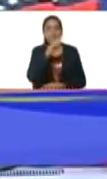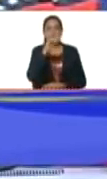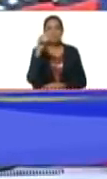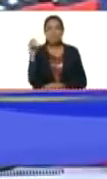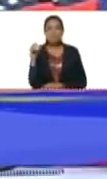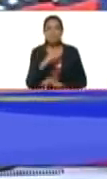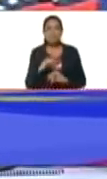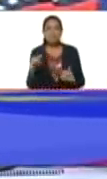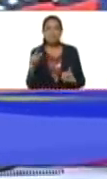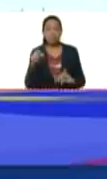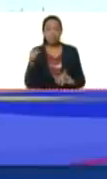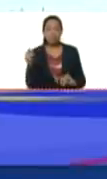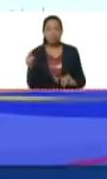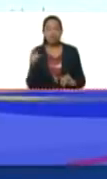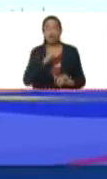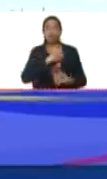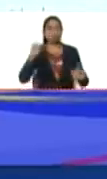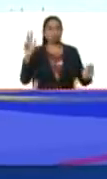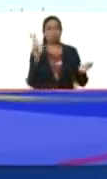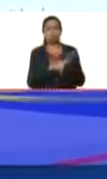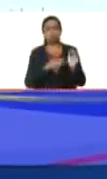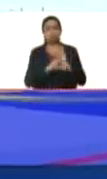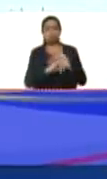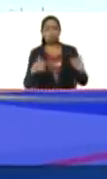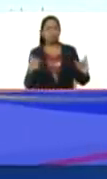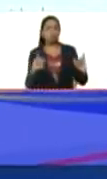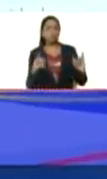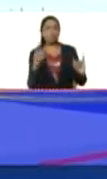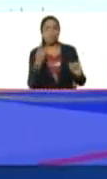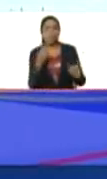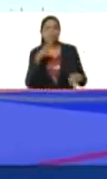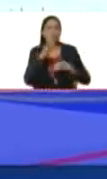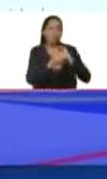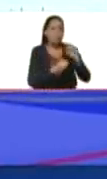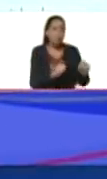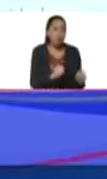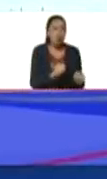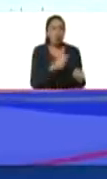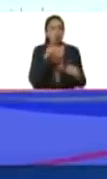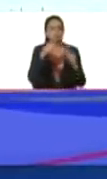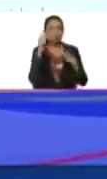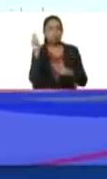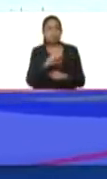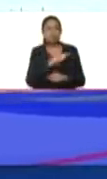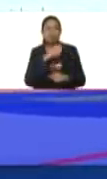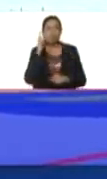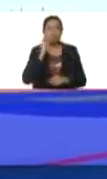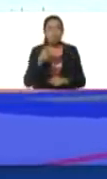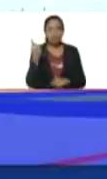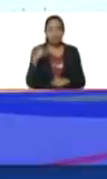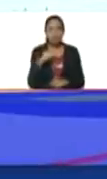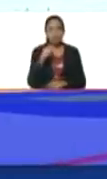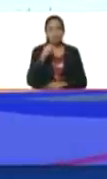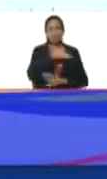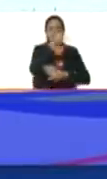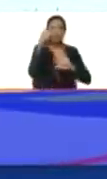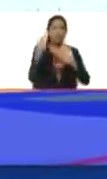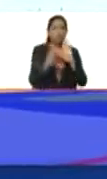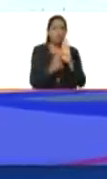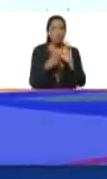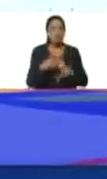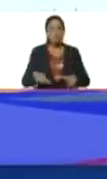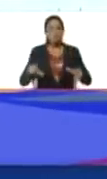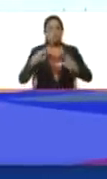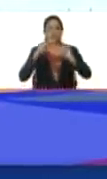Sí, pero ya usted aprobó esos recursos, es decir, en los próximos meses nosotros debemos tener el 100% de los